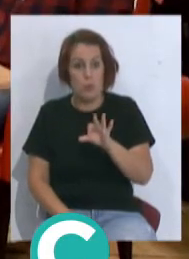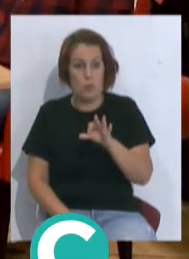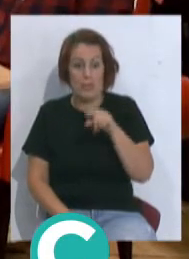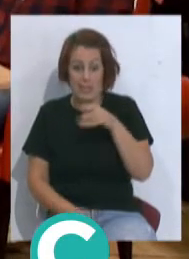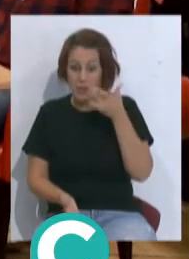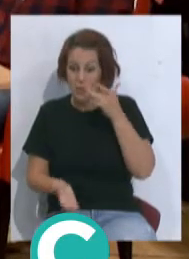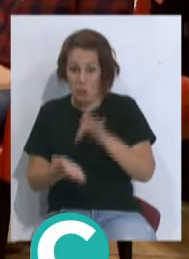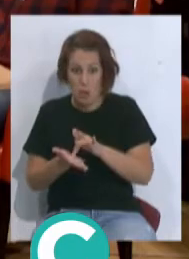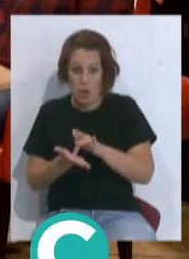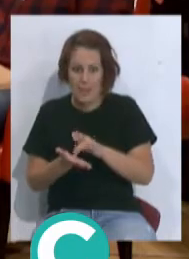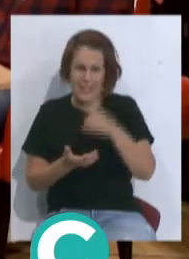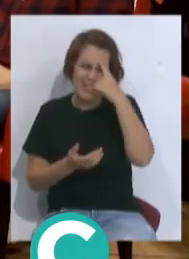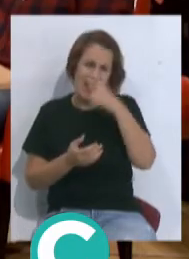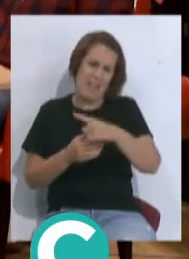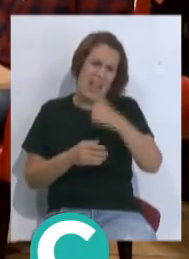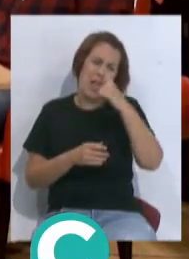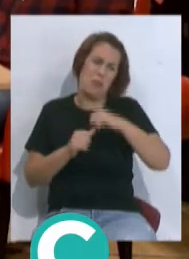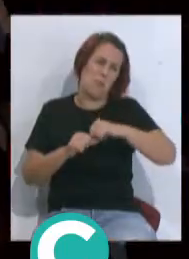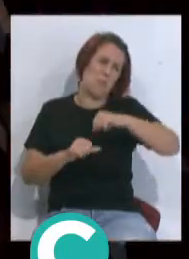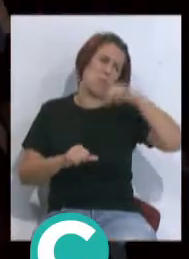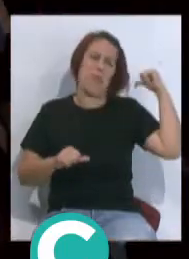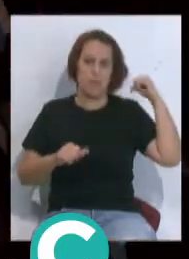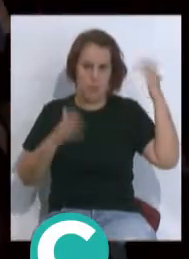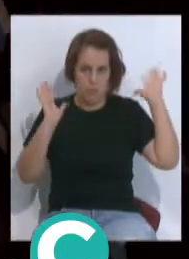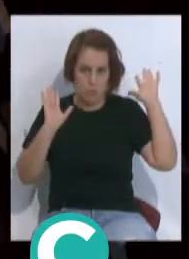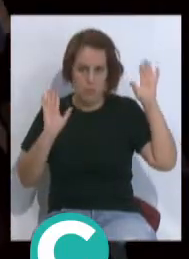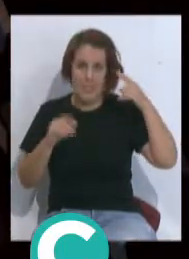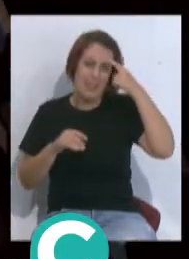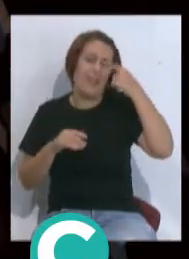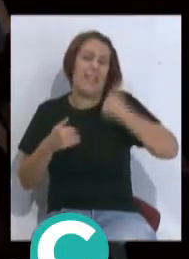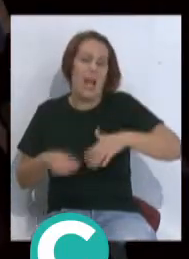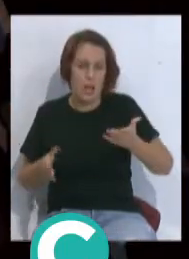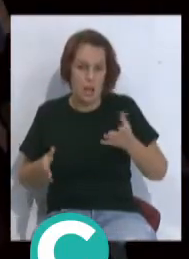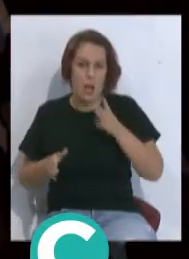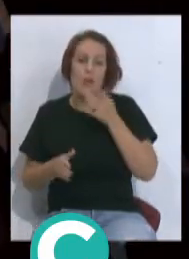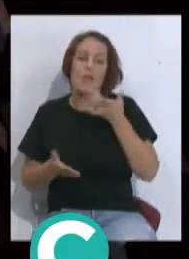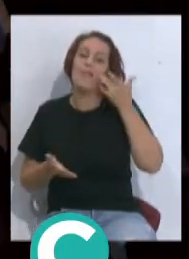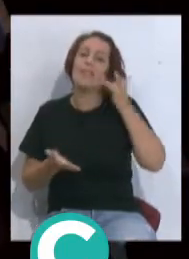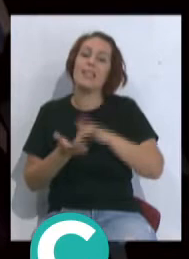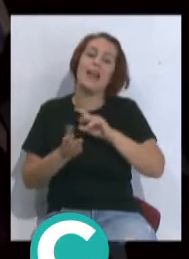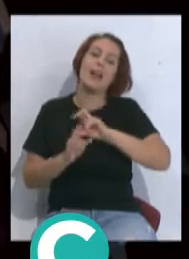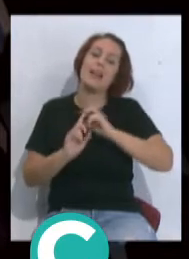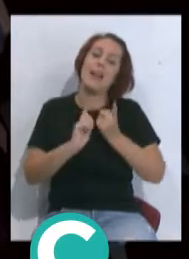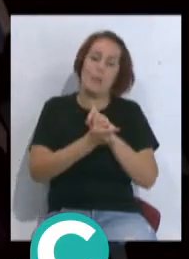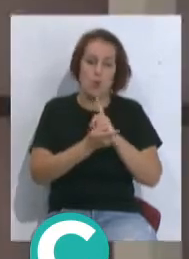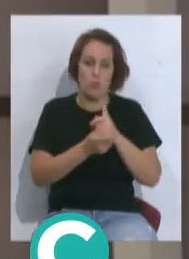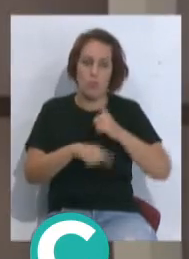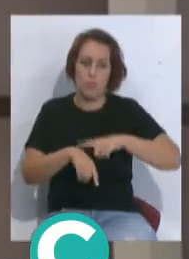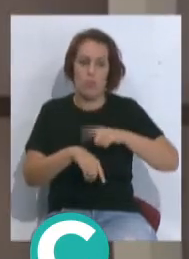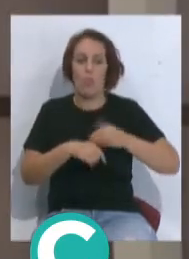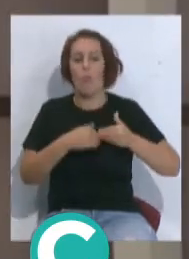calendarios litúrgicos, desde los años A, ¿no? Entonces, se sabía. Ahora cambiarlo, y además tarda tanto en decirlo